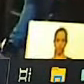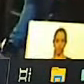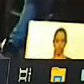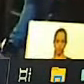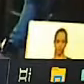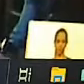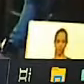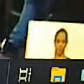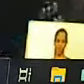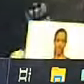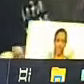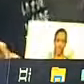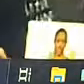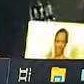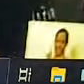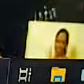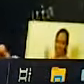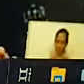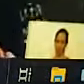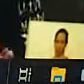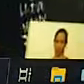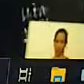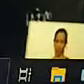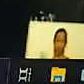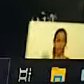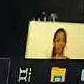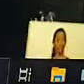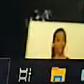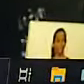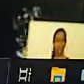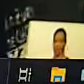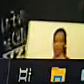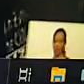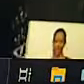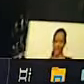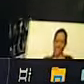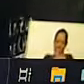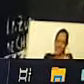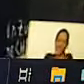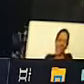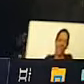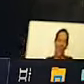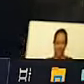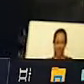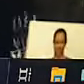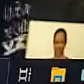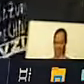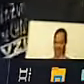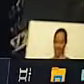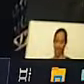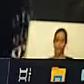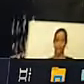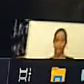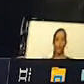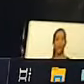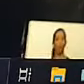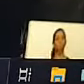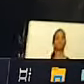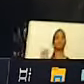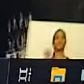Ah, y 17 de la noche. Ayer dijimos que no íbamos a decir absolutamente nada de la nada, pero hoy sí te lo vamos